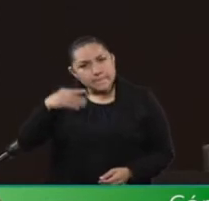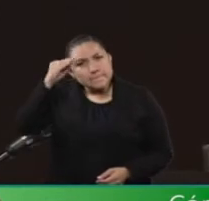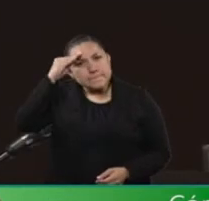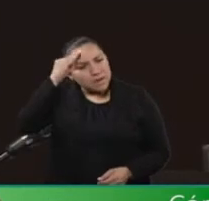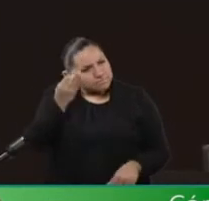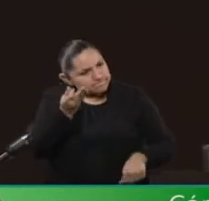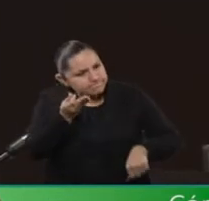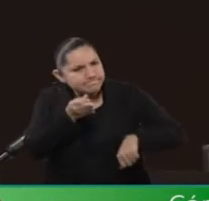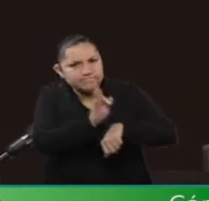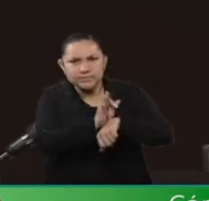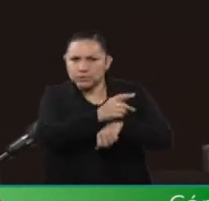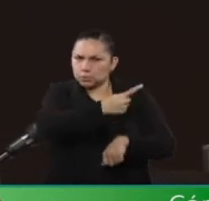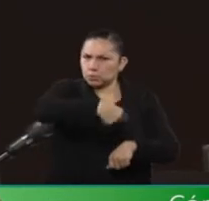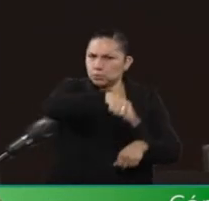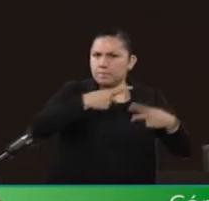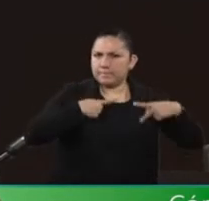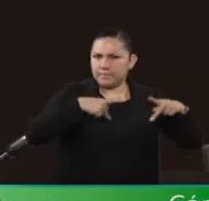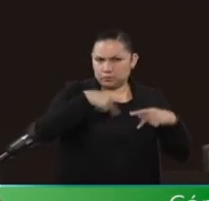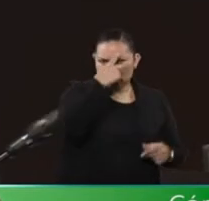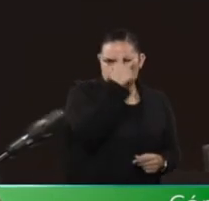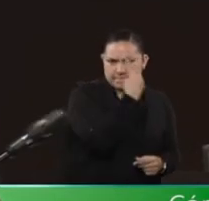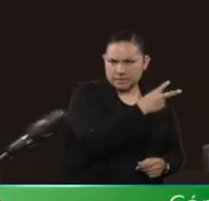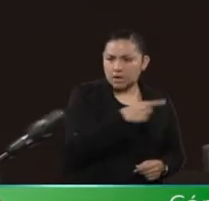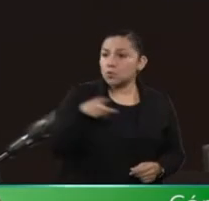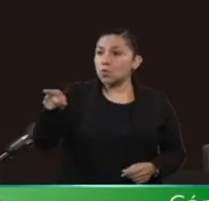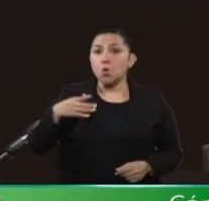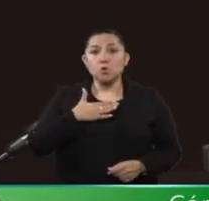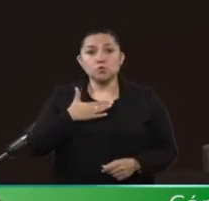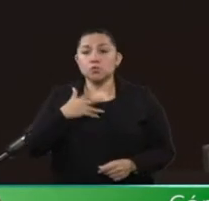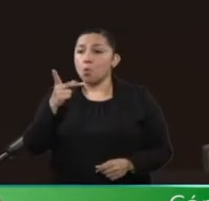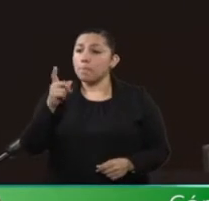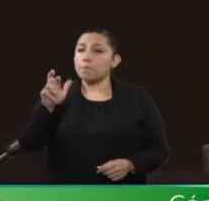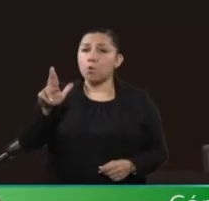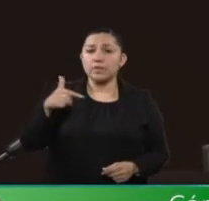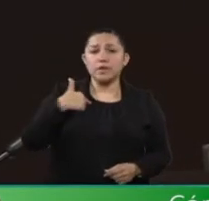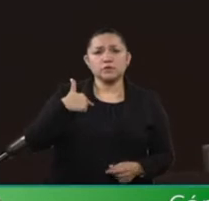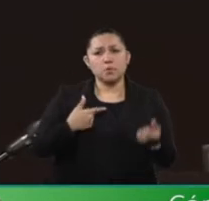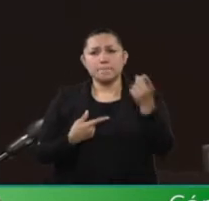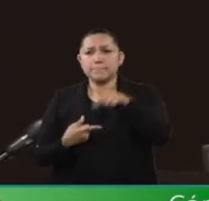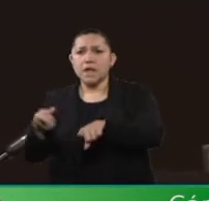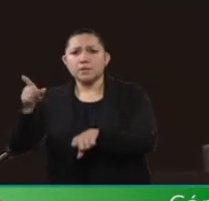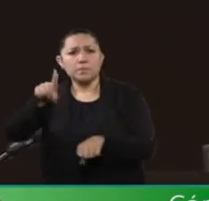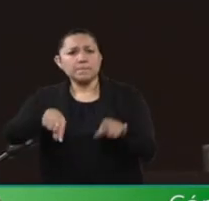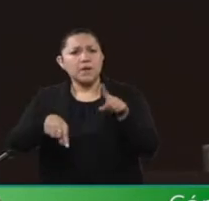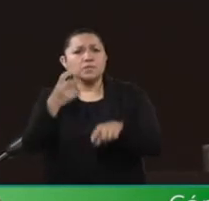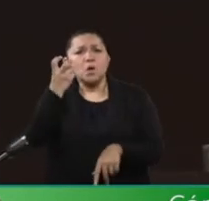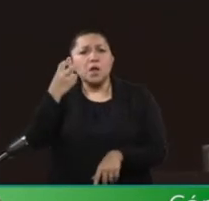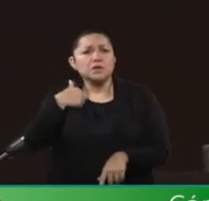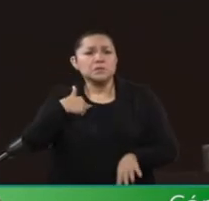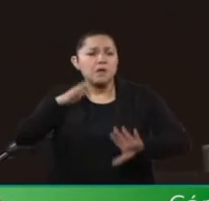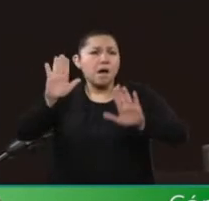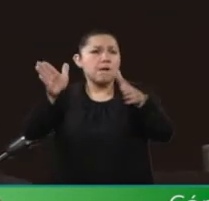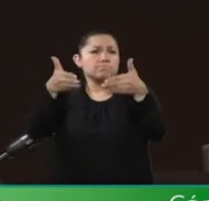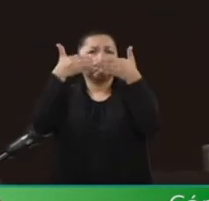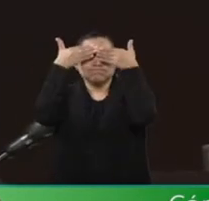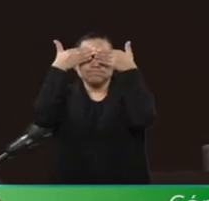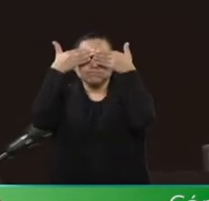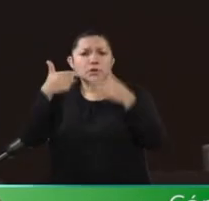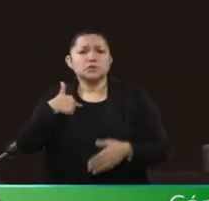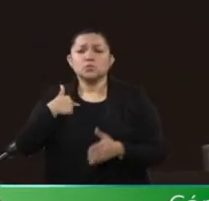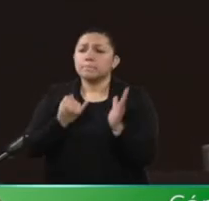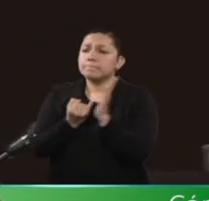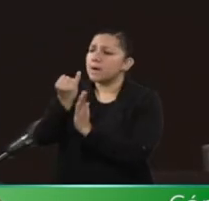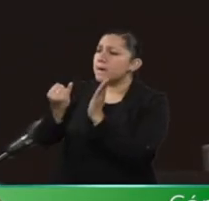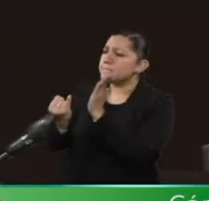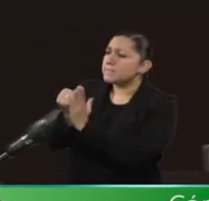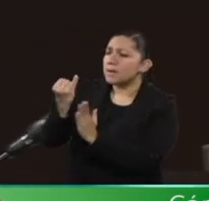poder no los ciegue y los lleve a tomar decisiones que aparentemente los benefician hoy, pero que terminarán